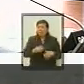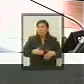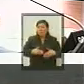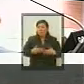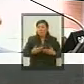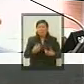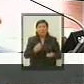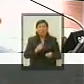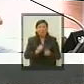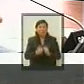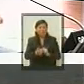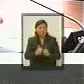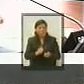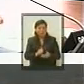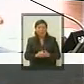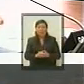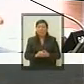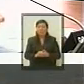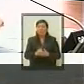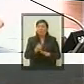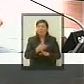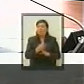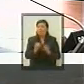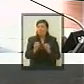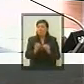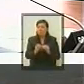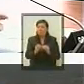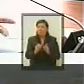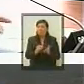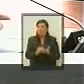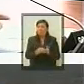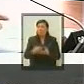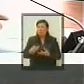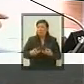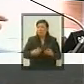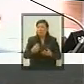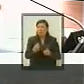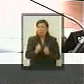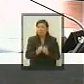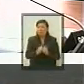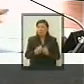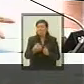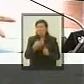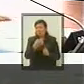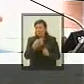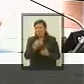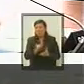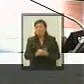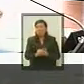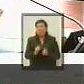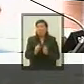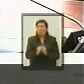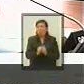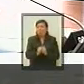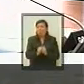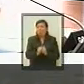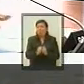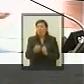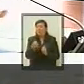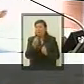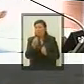de poder transportarse en forma más económica con medicamentos y con con